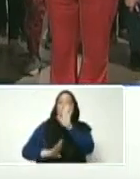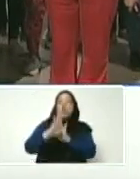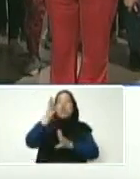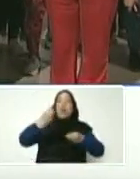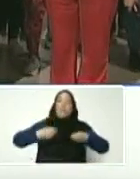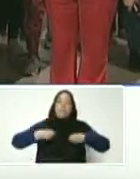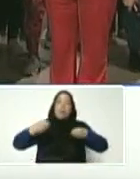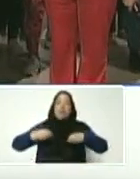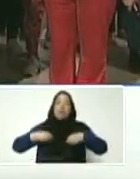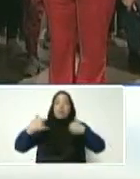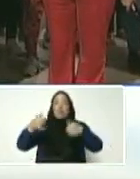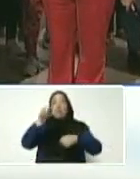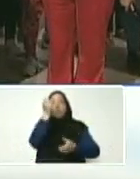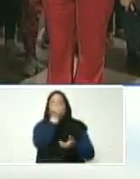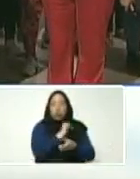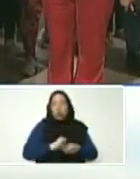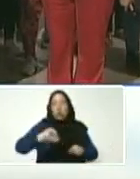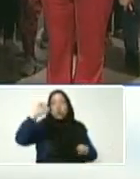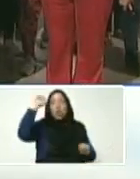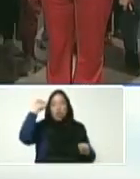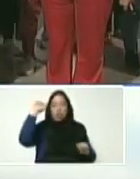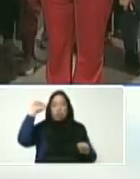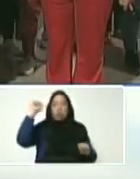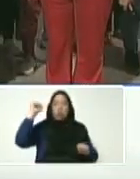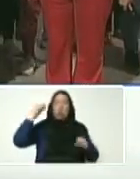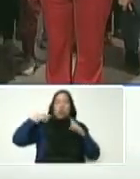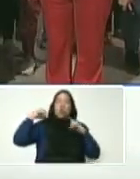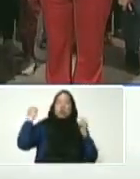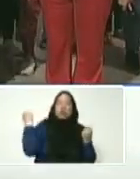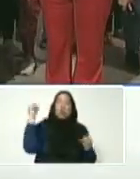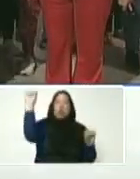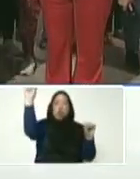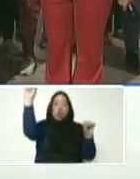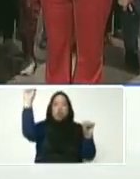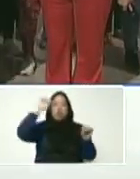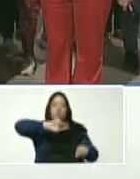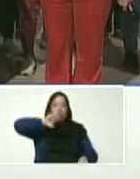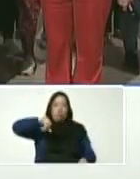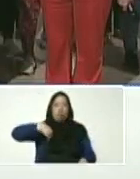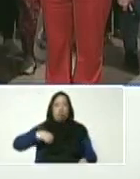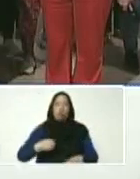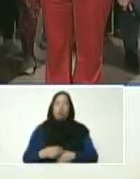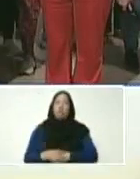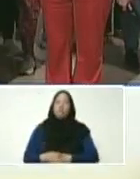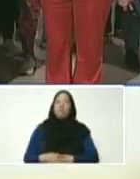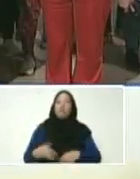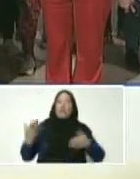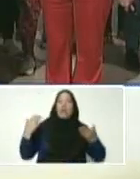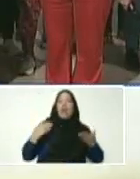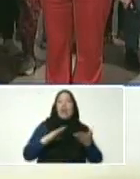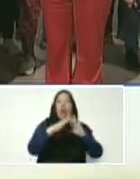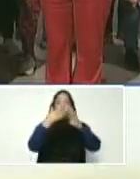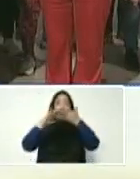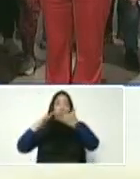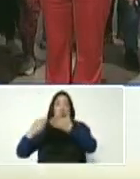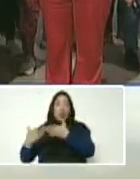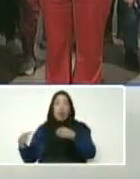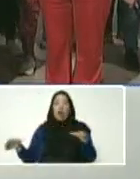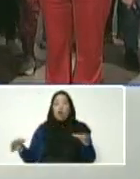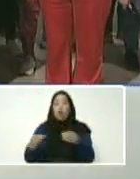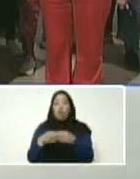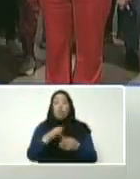vivir viviendo, del socialismo nuestro, nuestro socialismo. Por eso las brigadas comunitarias militares,